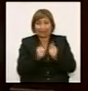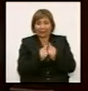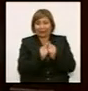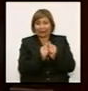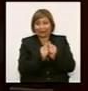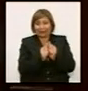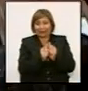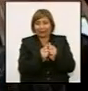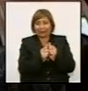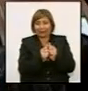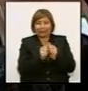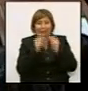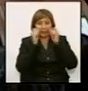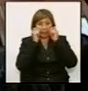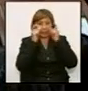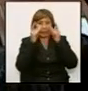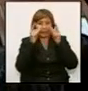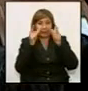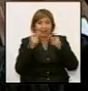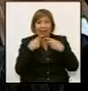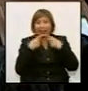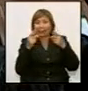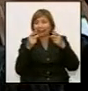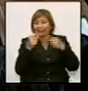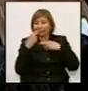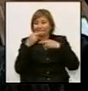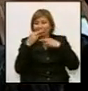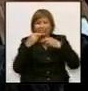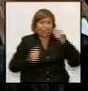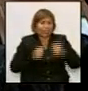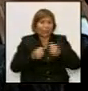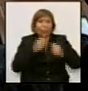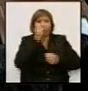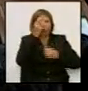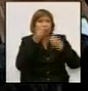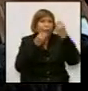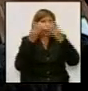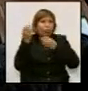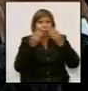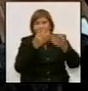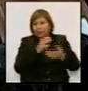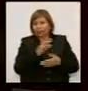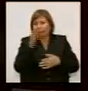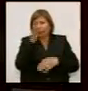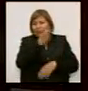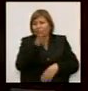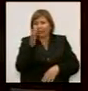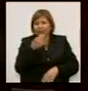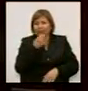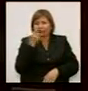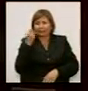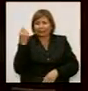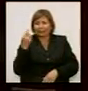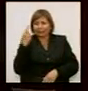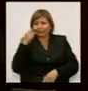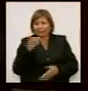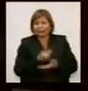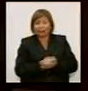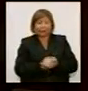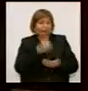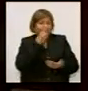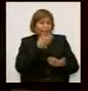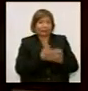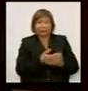tiene una noticia importante va corriendo a soplarla por aquí y por allá para darse por el